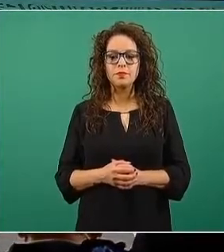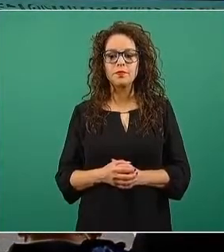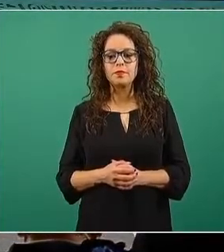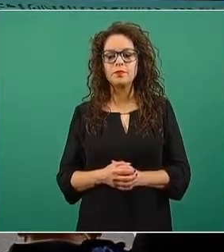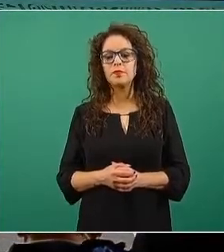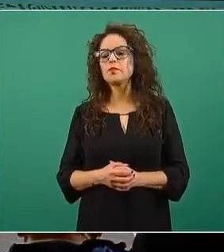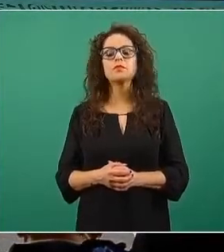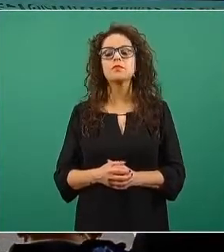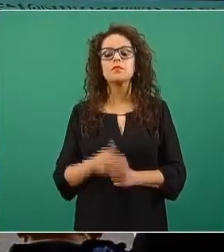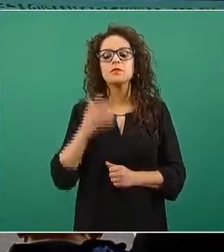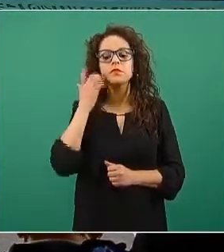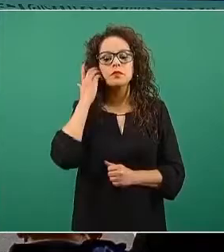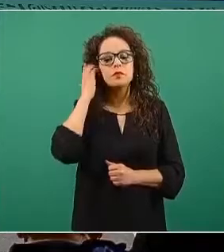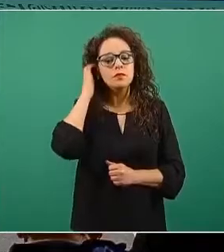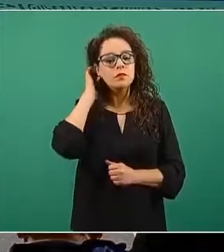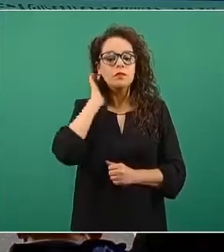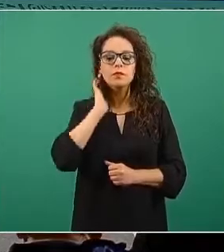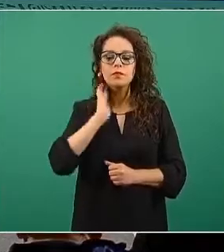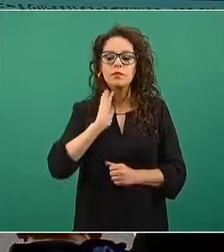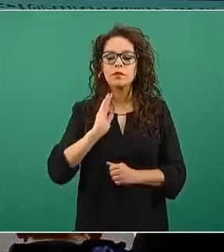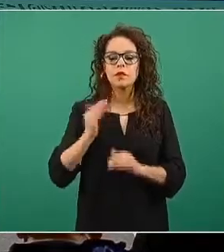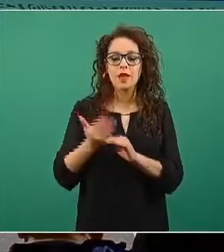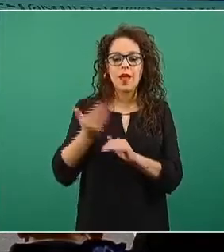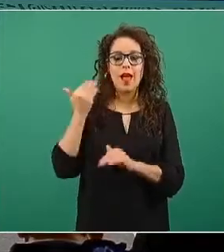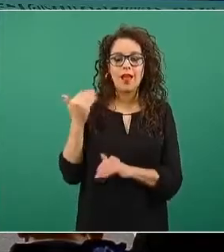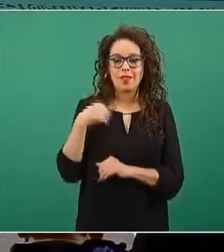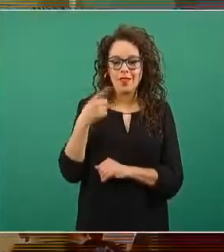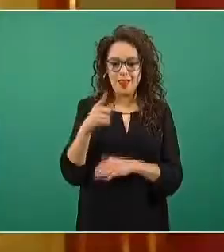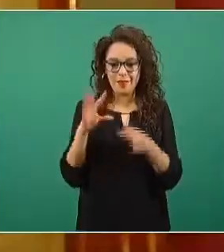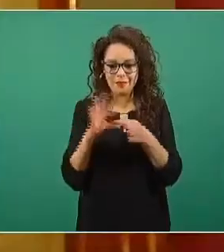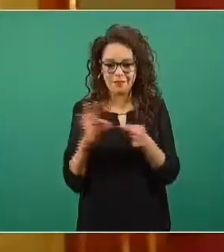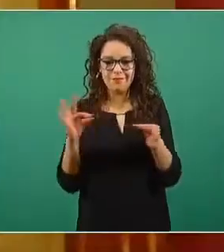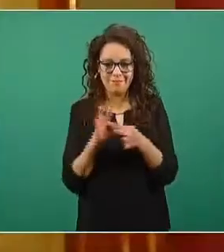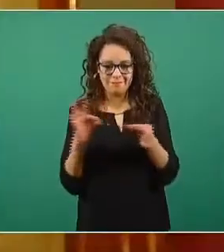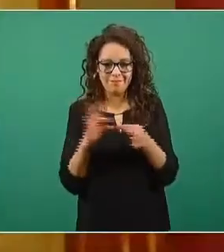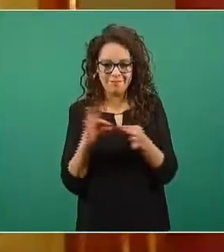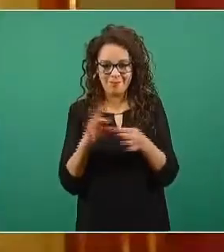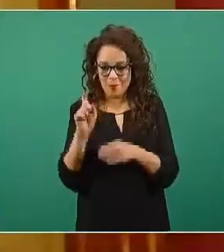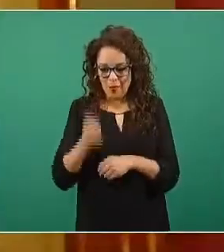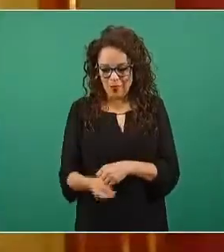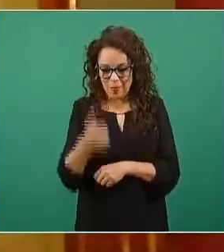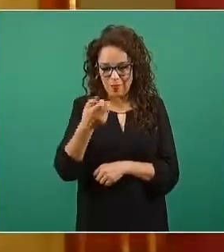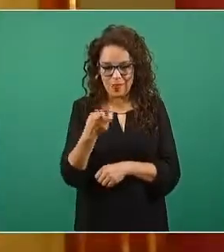Y bueno, les comentaba al inicio de este